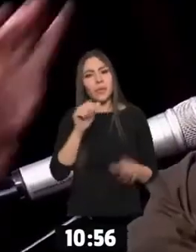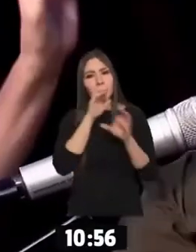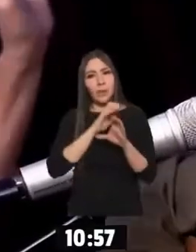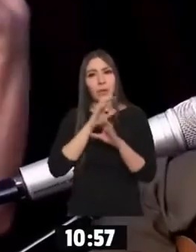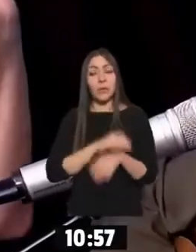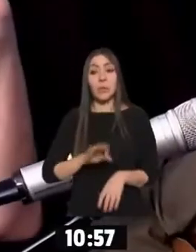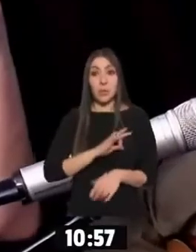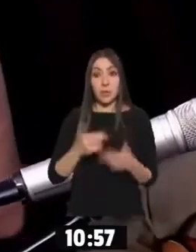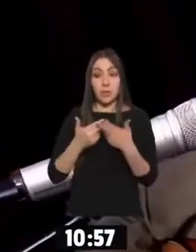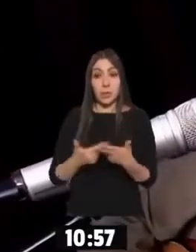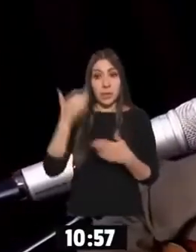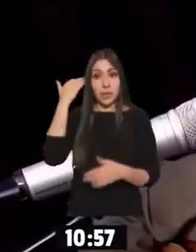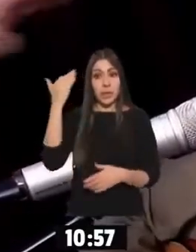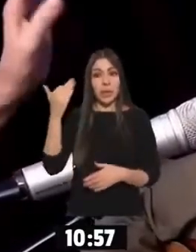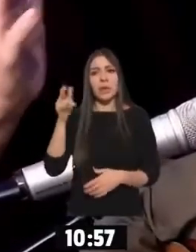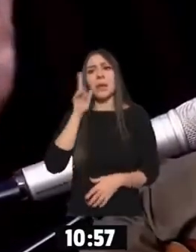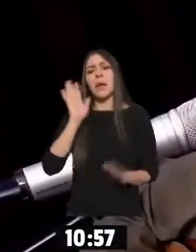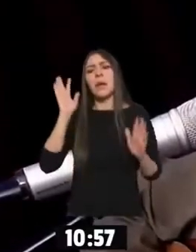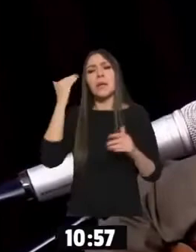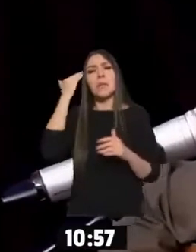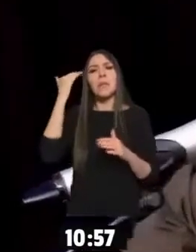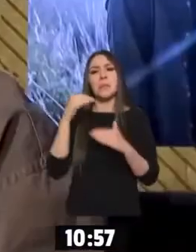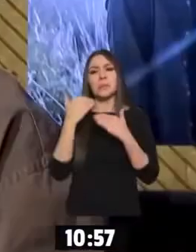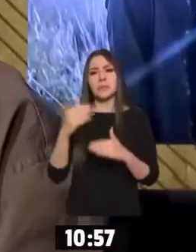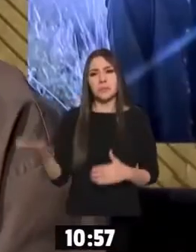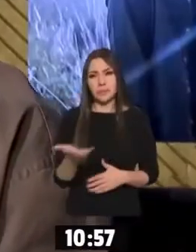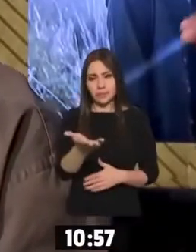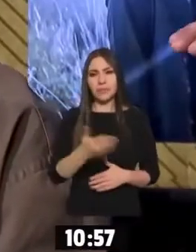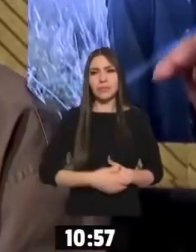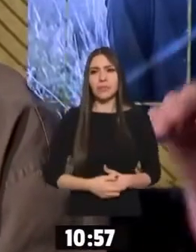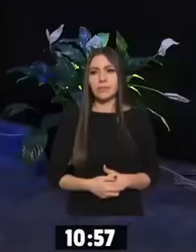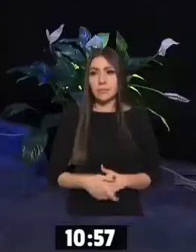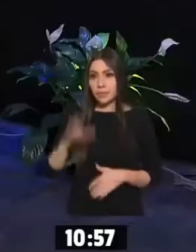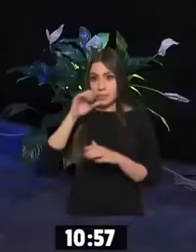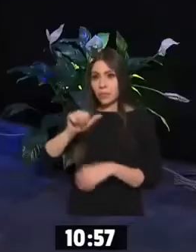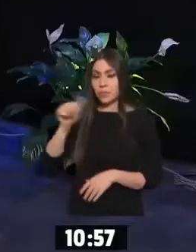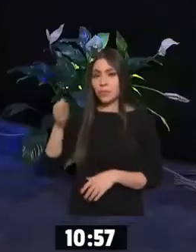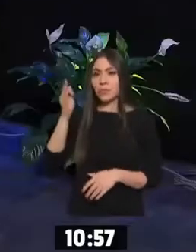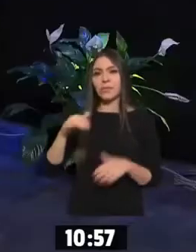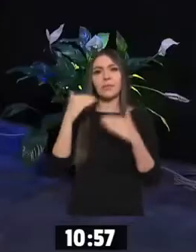hasta Miquel? Donde peguemos. En producción, que nos digan. Hasta donde topemos. Va. Ya. Te avientas otra rola. Sí. Y